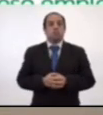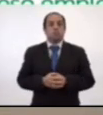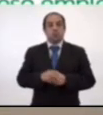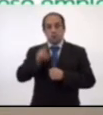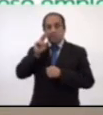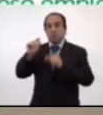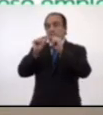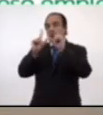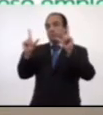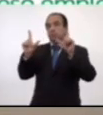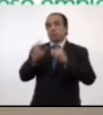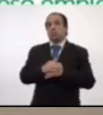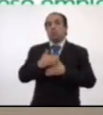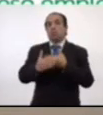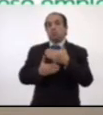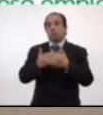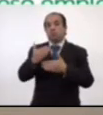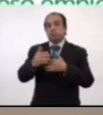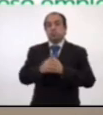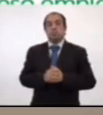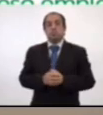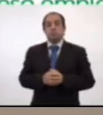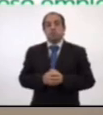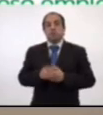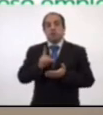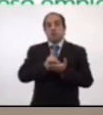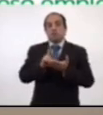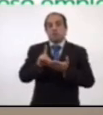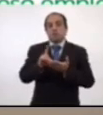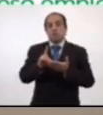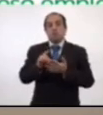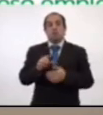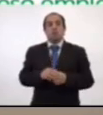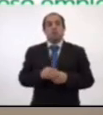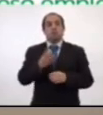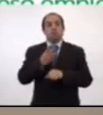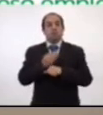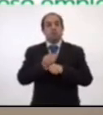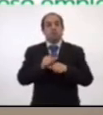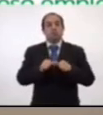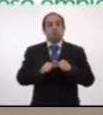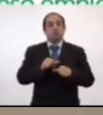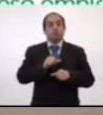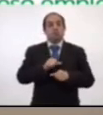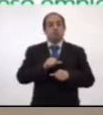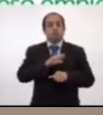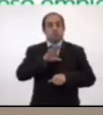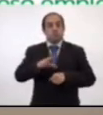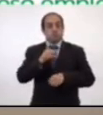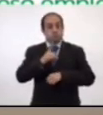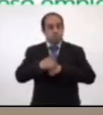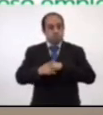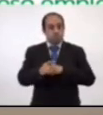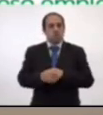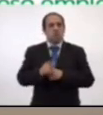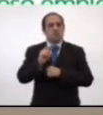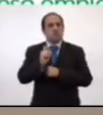pantalla el procedimiento del derecho a la reparación integral del daño. He venido precisando que se trata